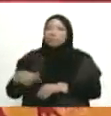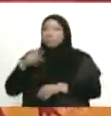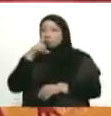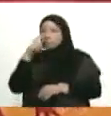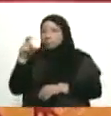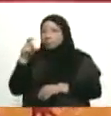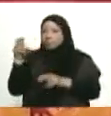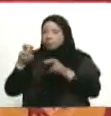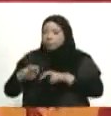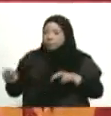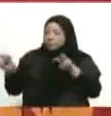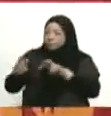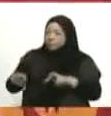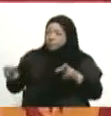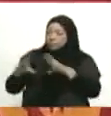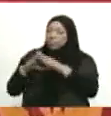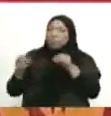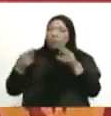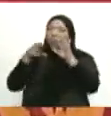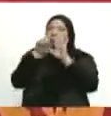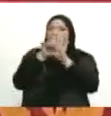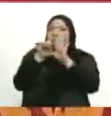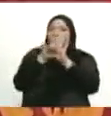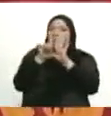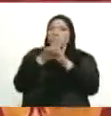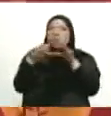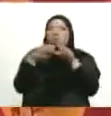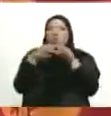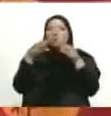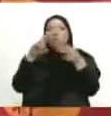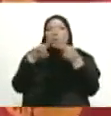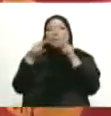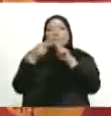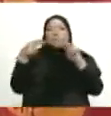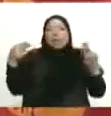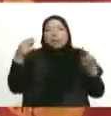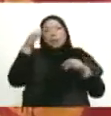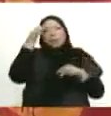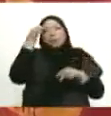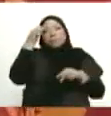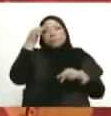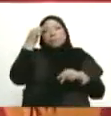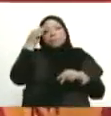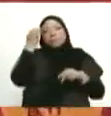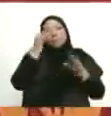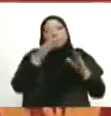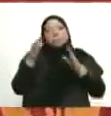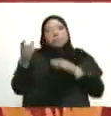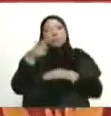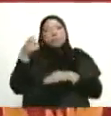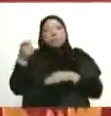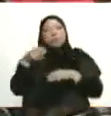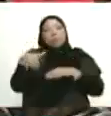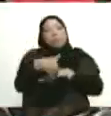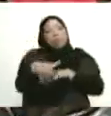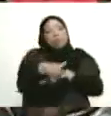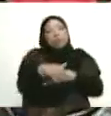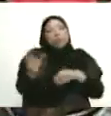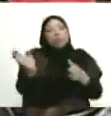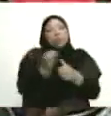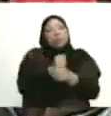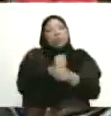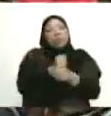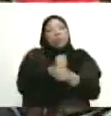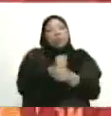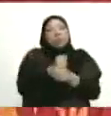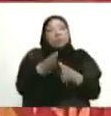revisión, todo el reglamento para las cuadrillas de paz. Vamos a organizarnos. Si nos buscan en la calle les